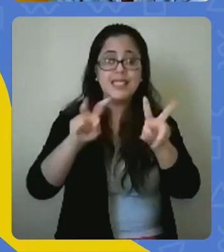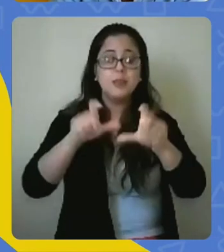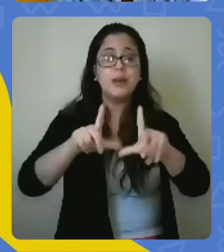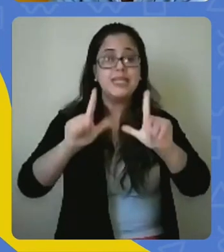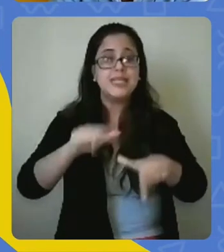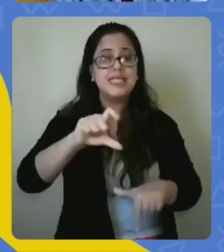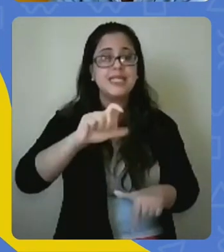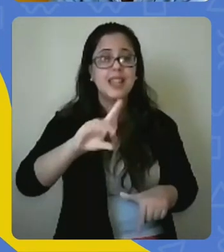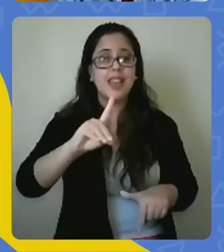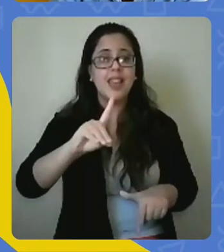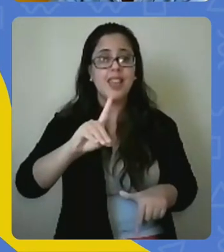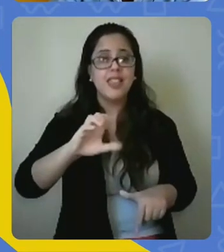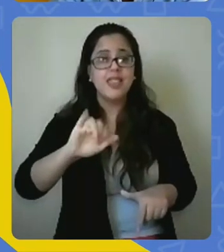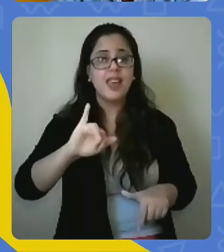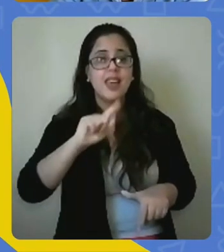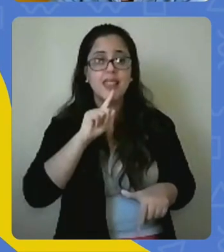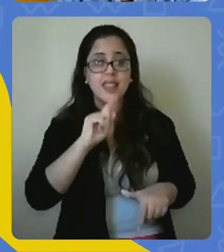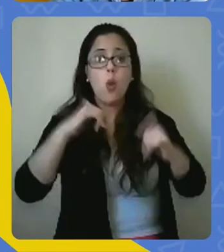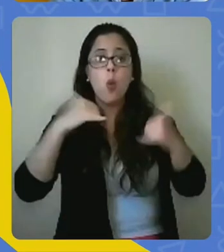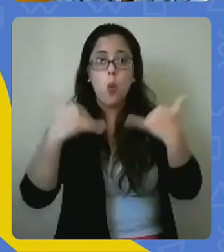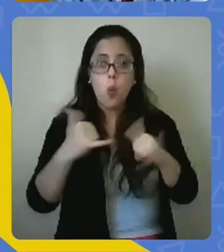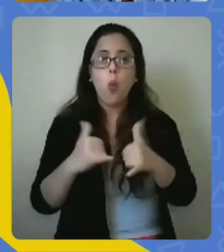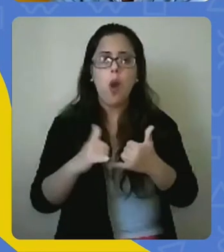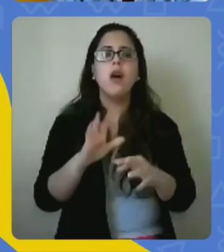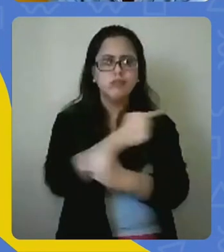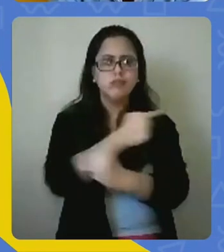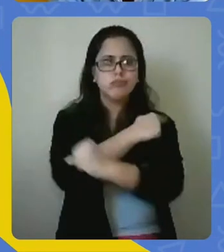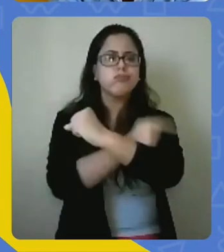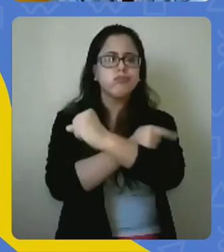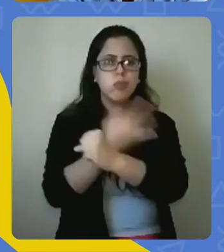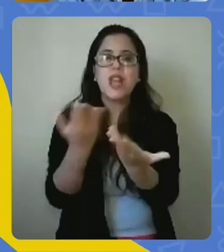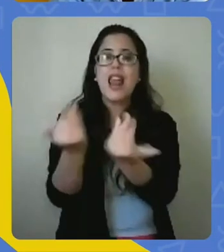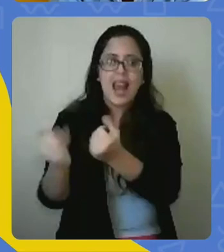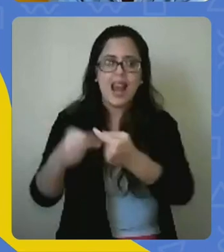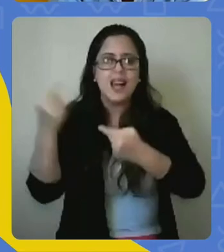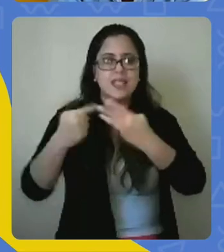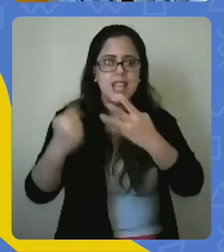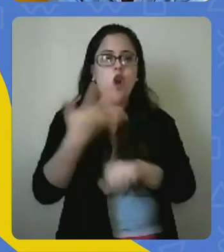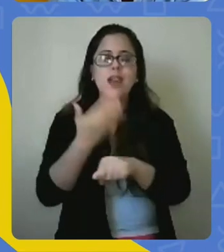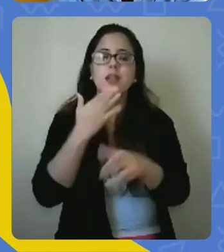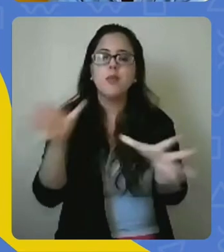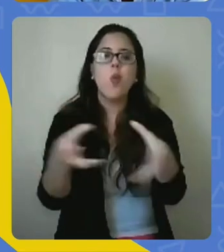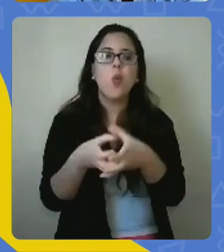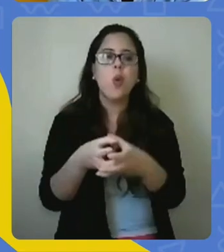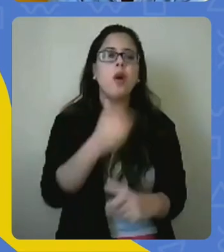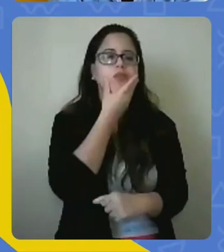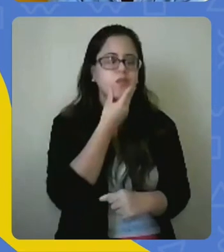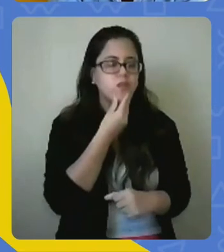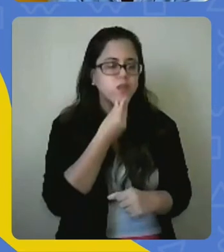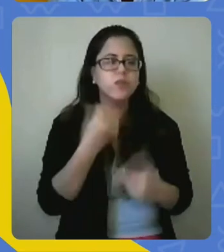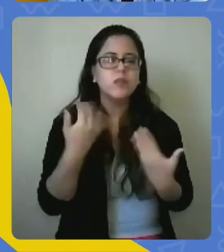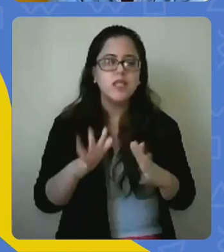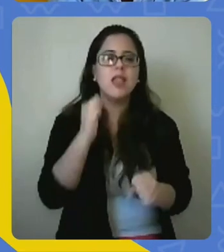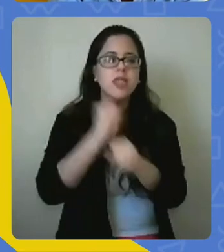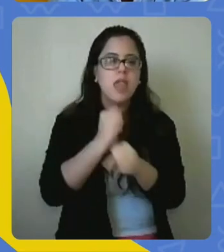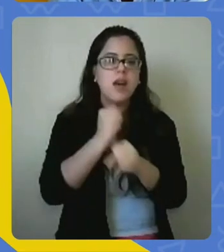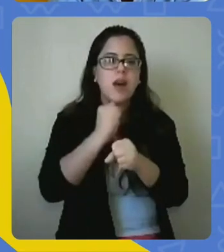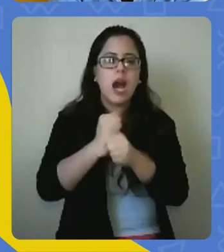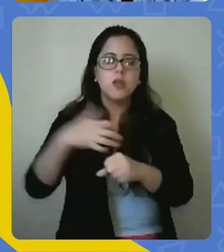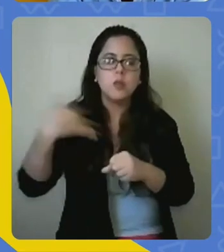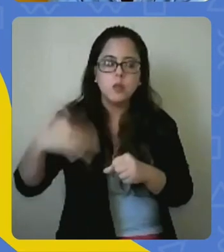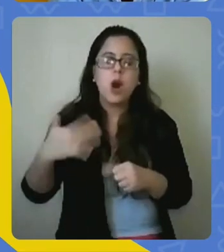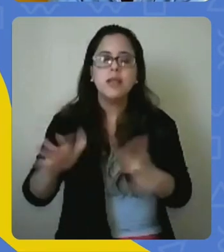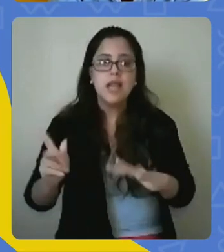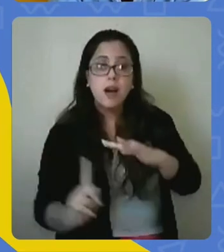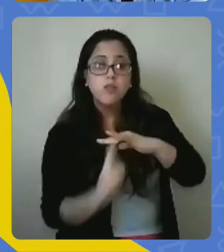tener mucha potencia porque la necesidad está y porque hay un equipo maravilloso poniendo mucha cabeza para que sigan surgiendo cosas